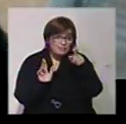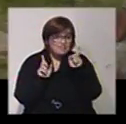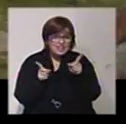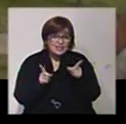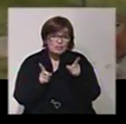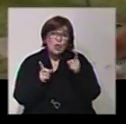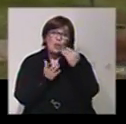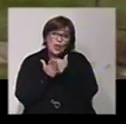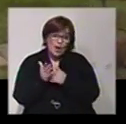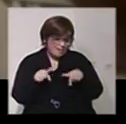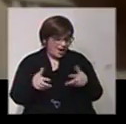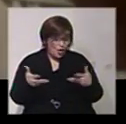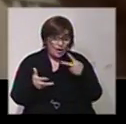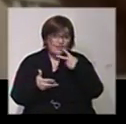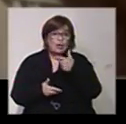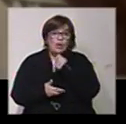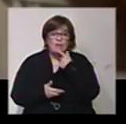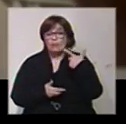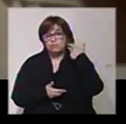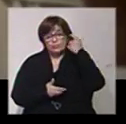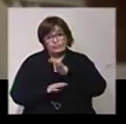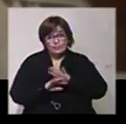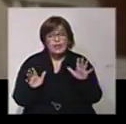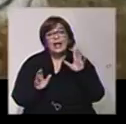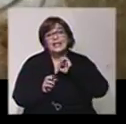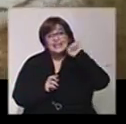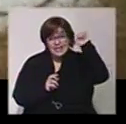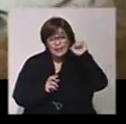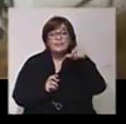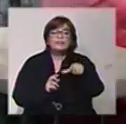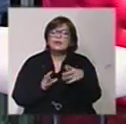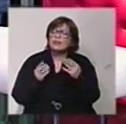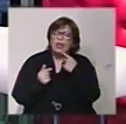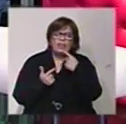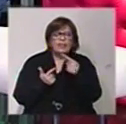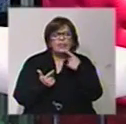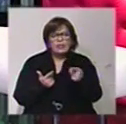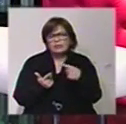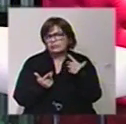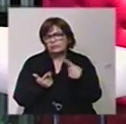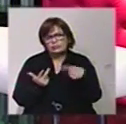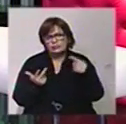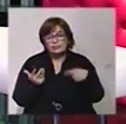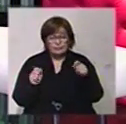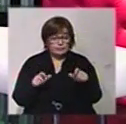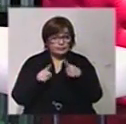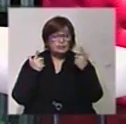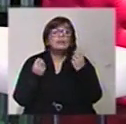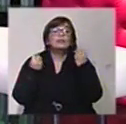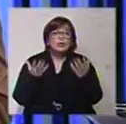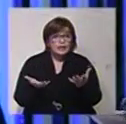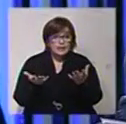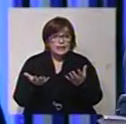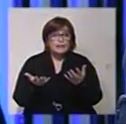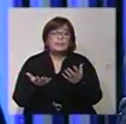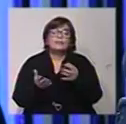se pasa en TNU. Se suicidó, básicamente. Y tanto se ha dicho, en parte me ha llamado la atención porque se